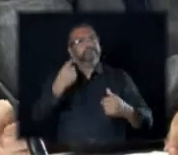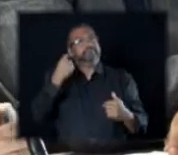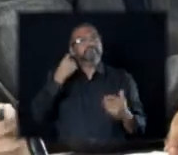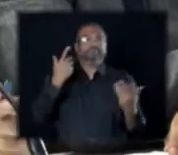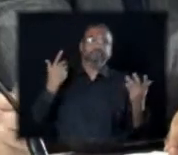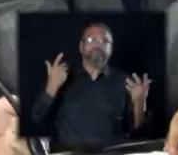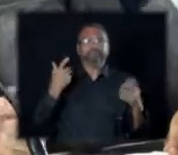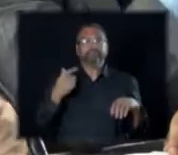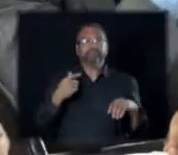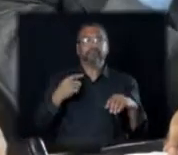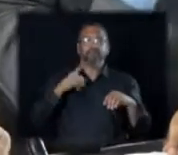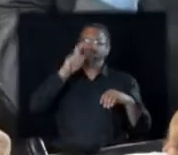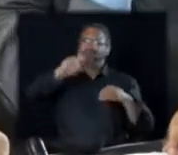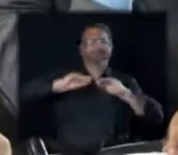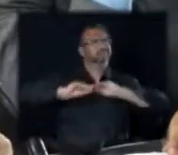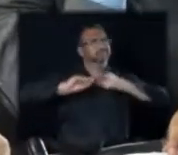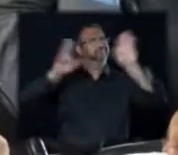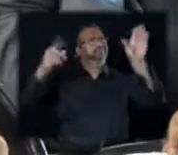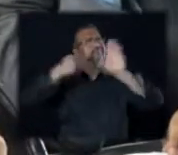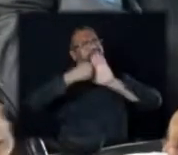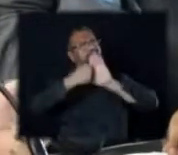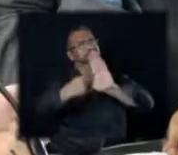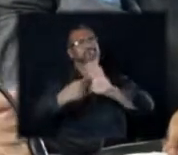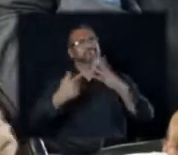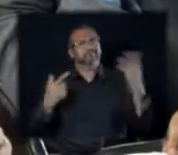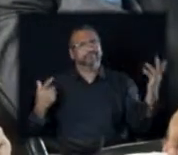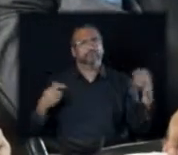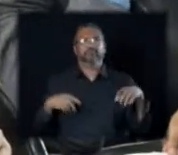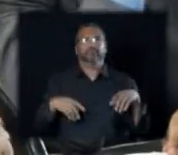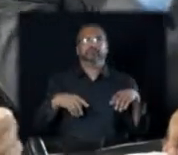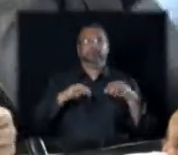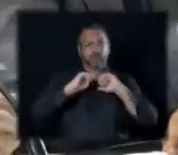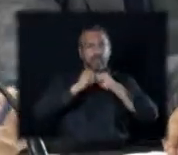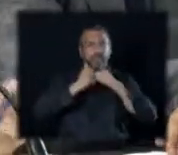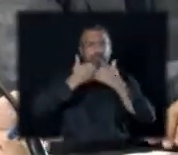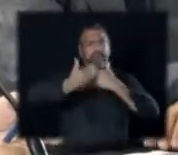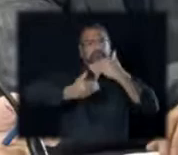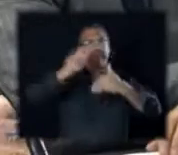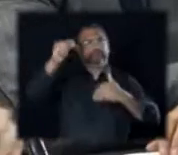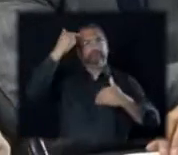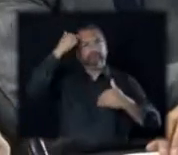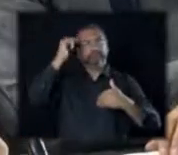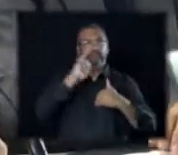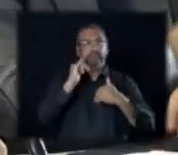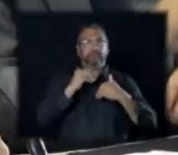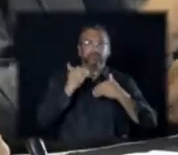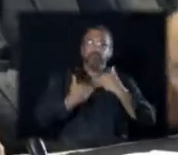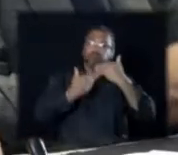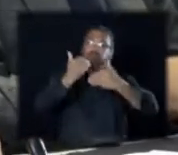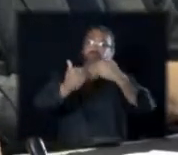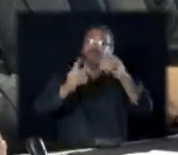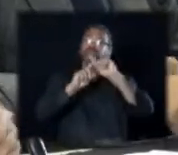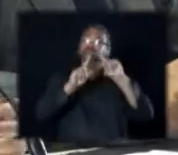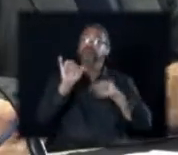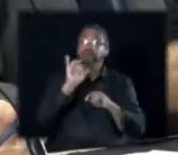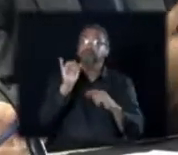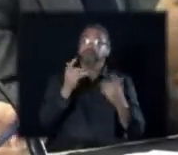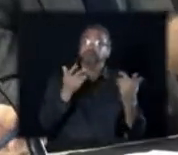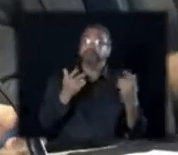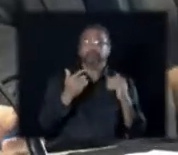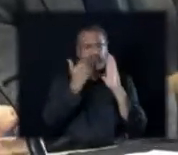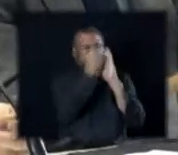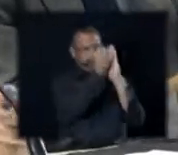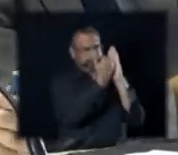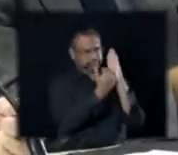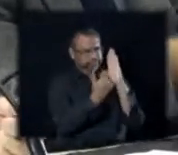ese análisis es la mejor práctica. Es la transparencia completa de las cuentas bancarias del